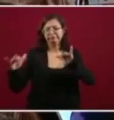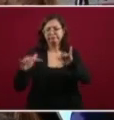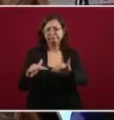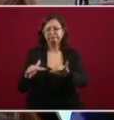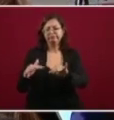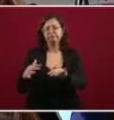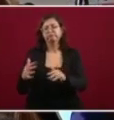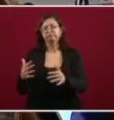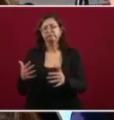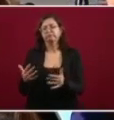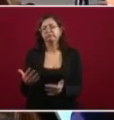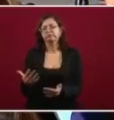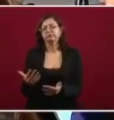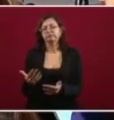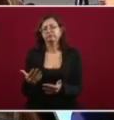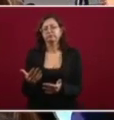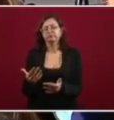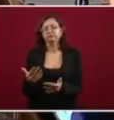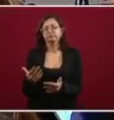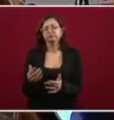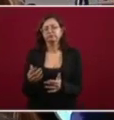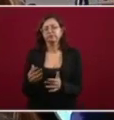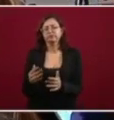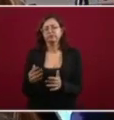relacionados con este